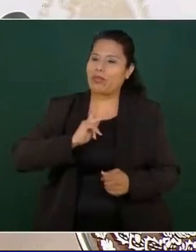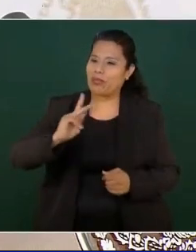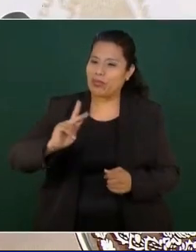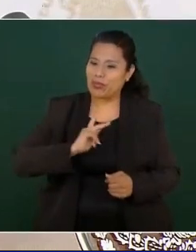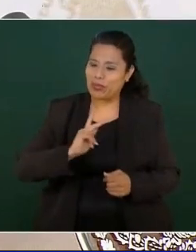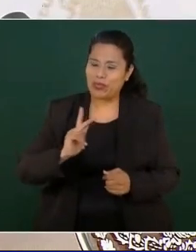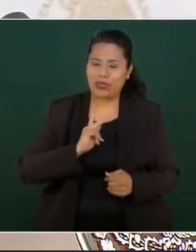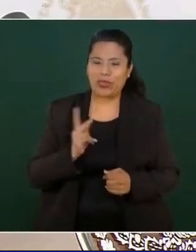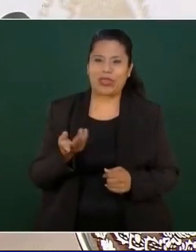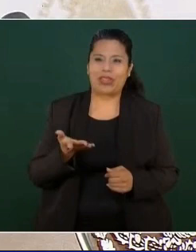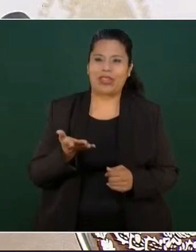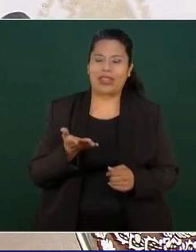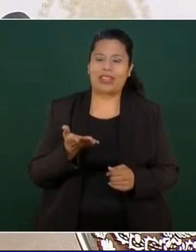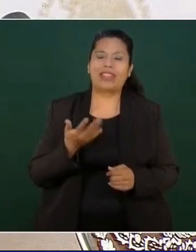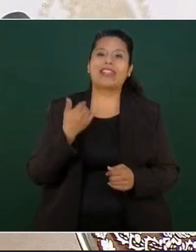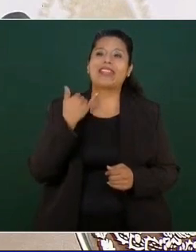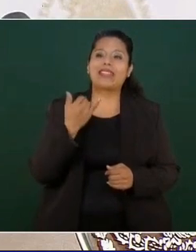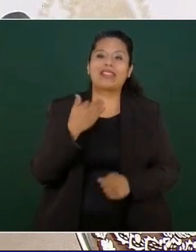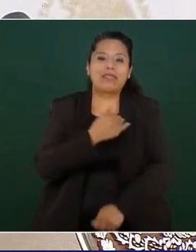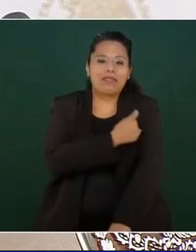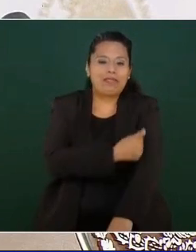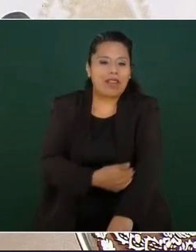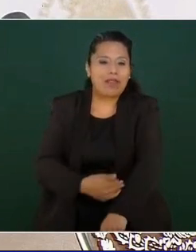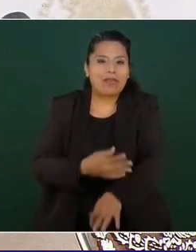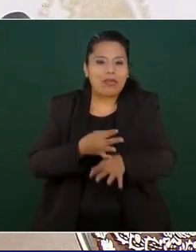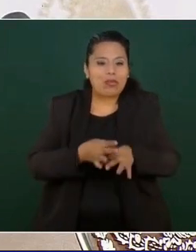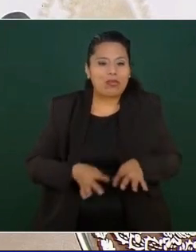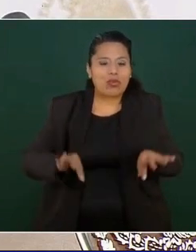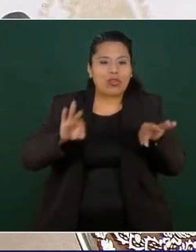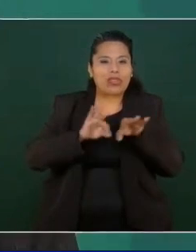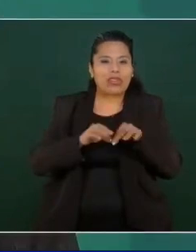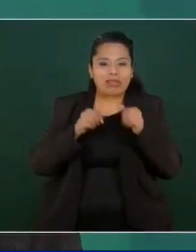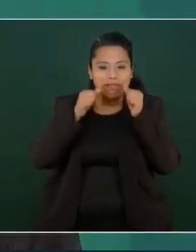de las familias,